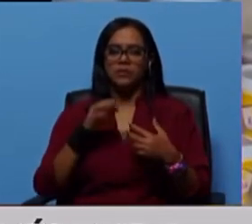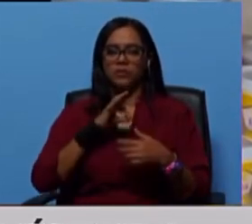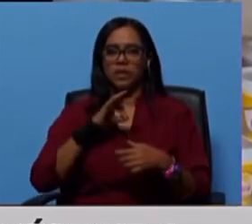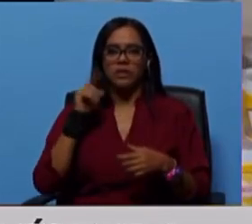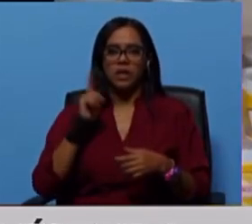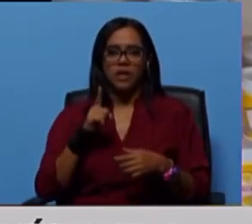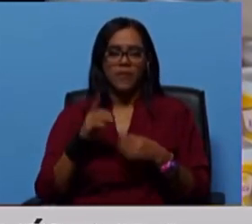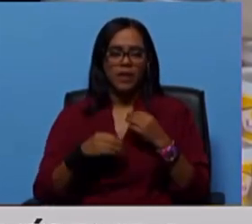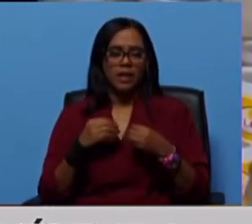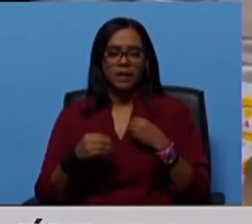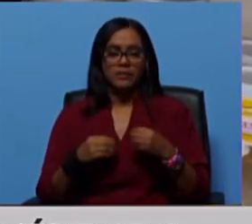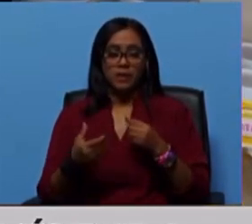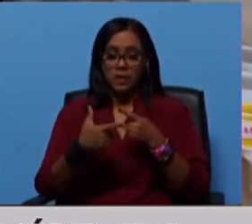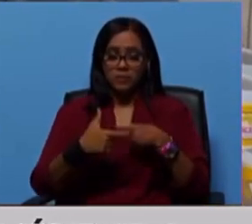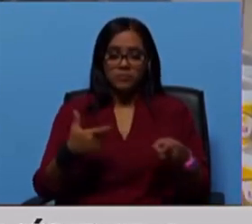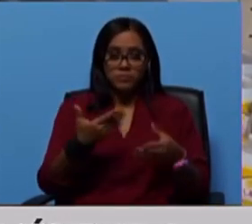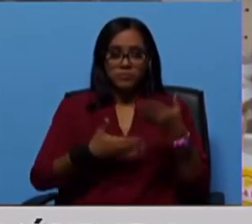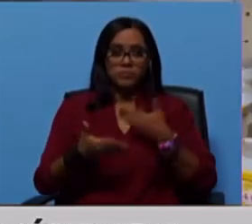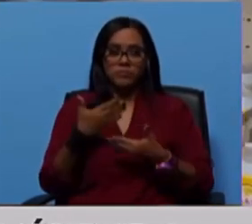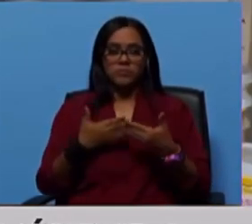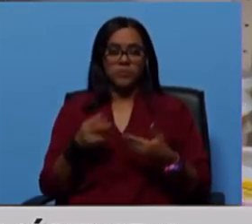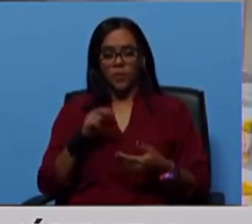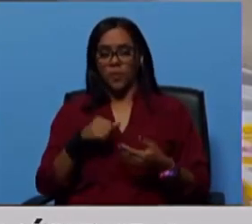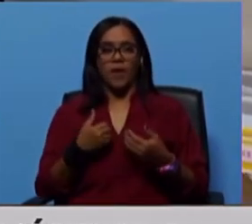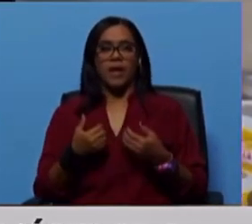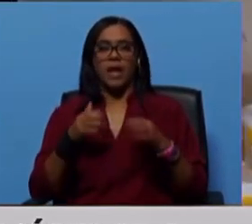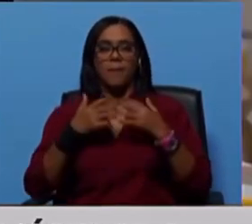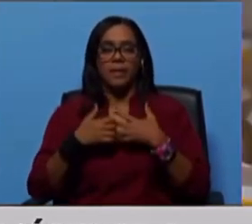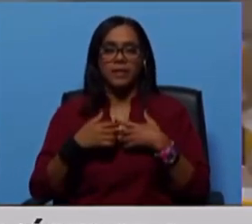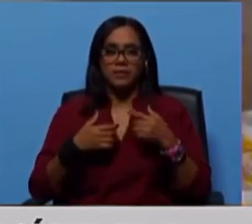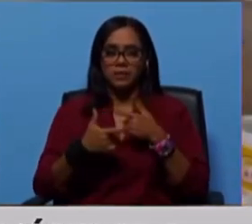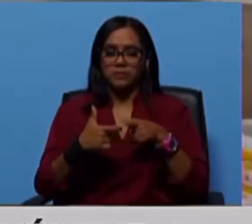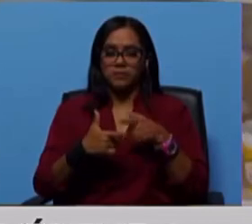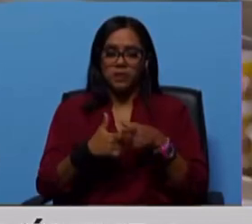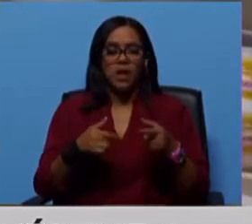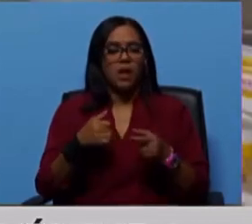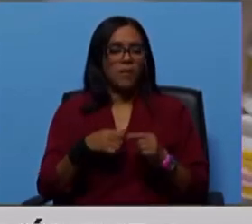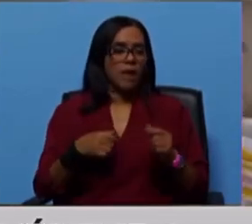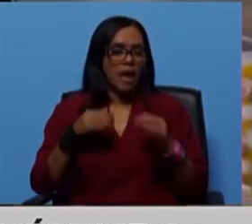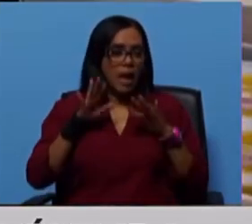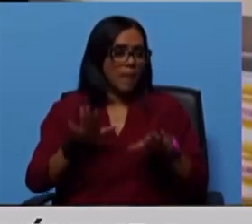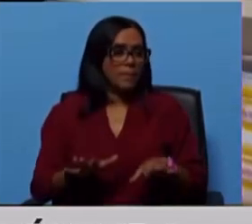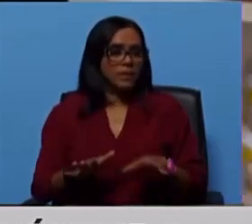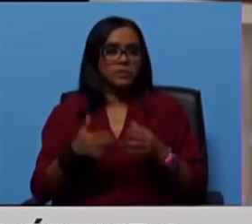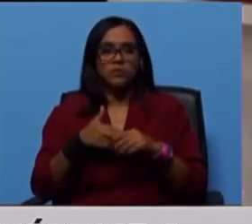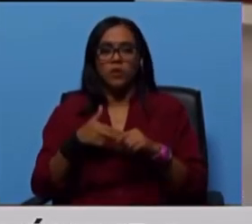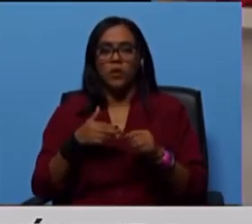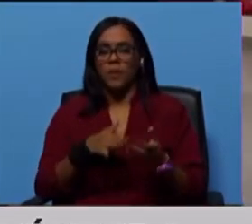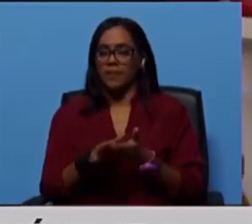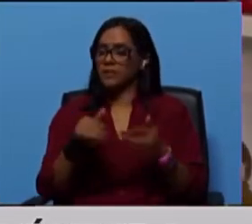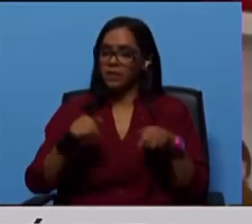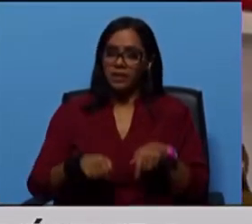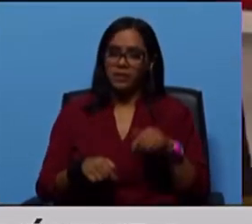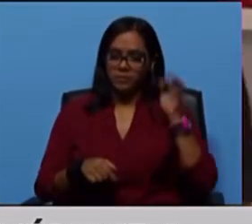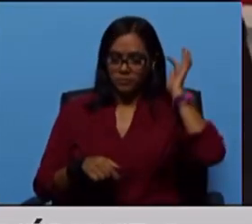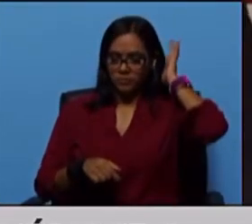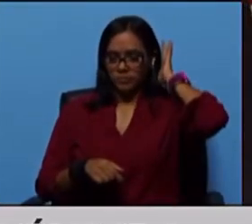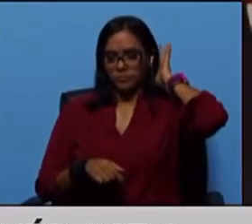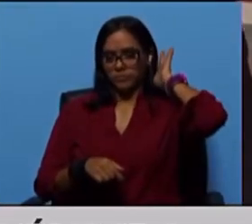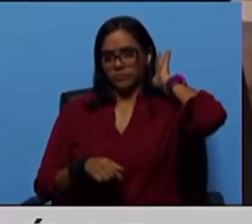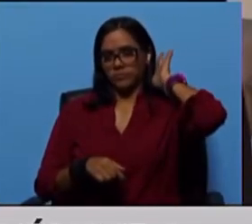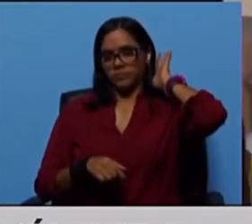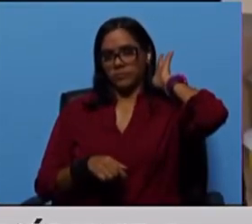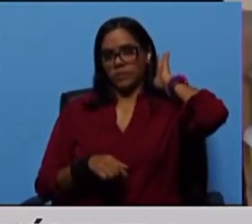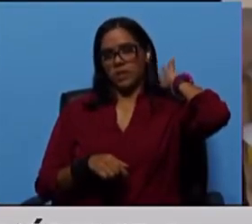generar dividendos, que no puede haber empresas socialistas que estén generando pérdidas. Entonces, cuando baja el petróleo, bueno, ocurre lo que ocurrió aquí, pues que cuando baja el petróleo muchas